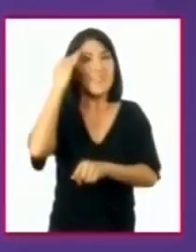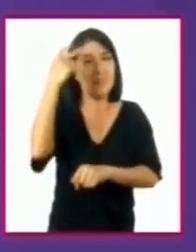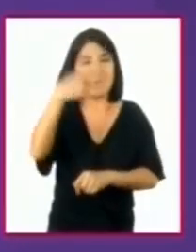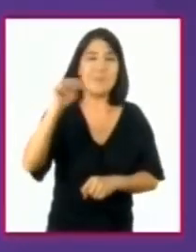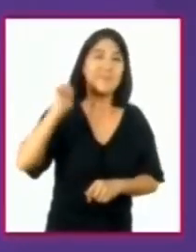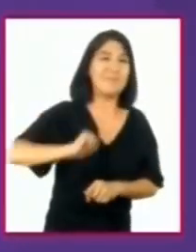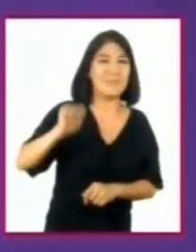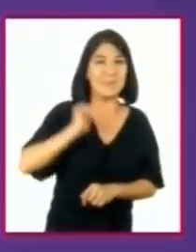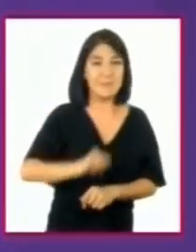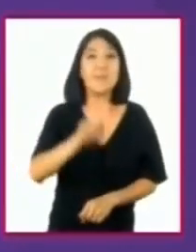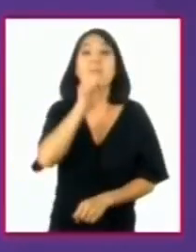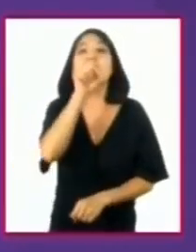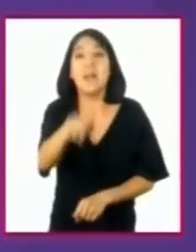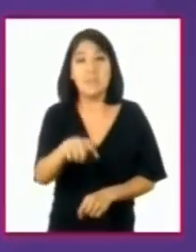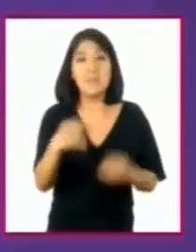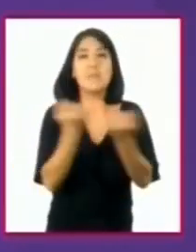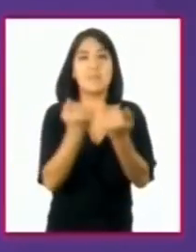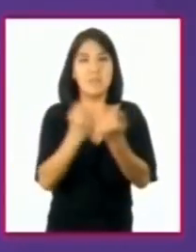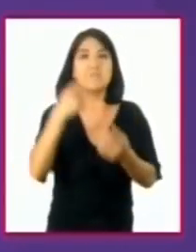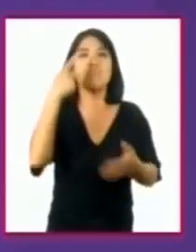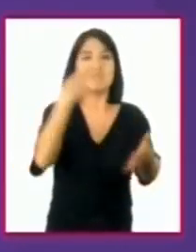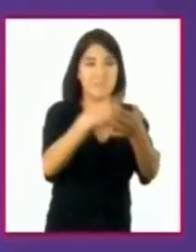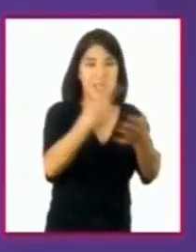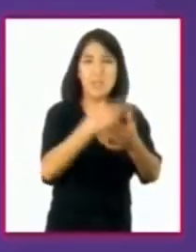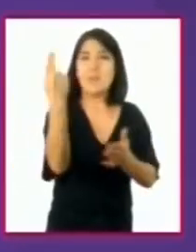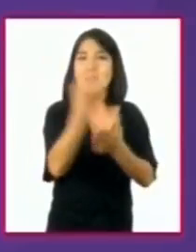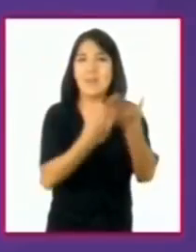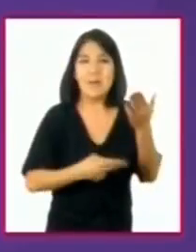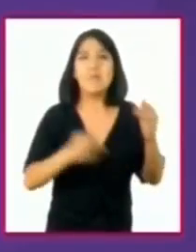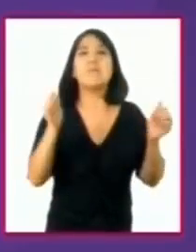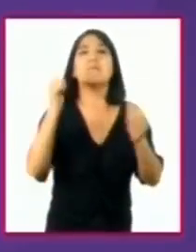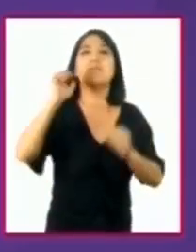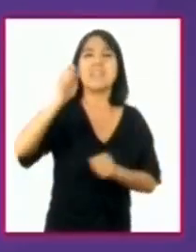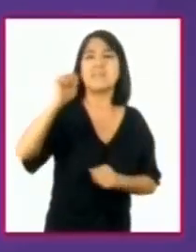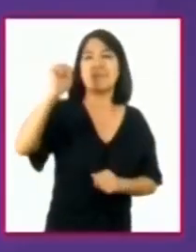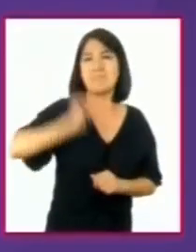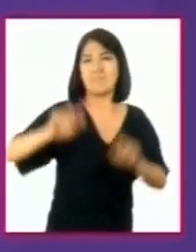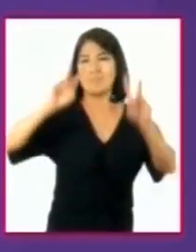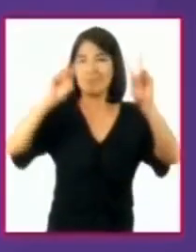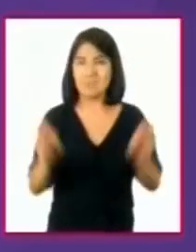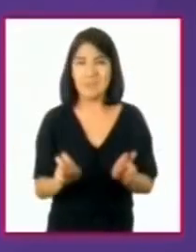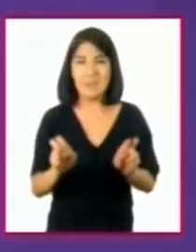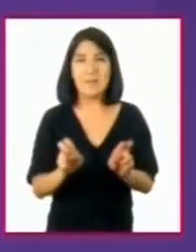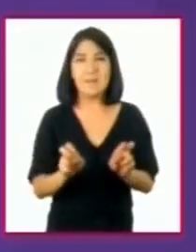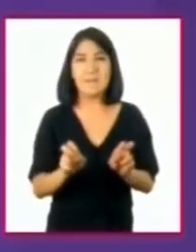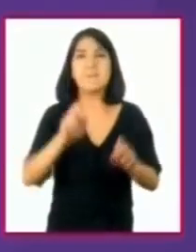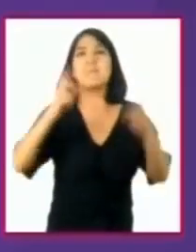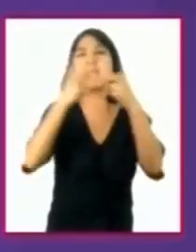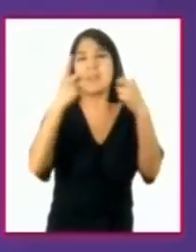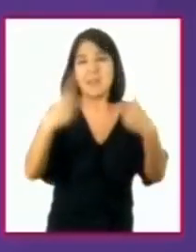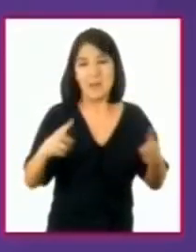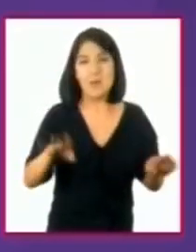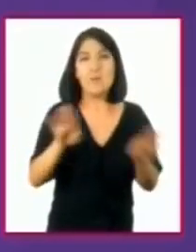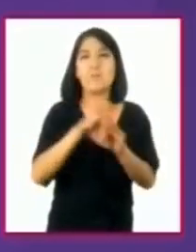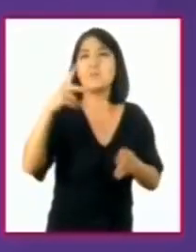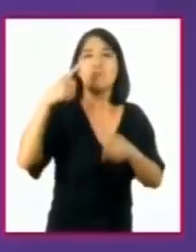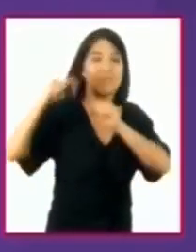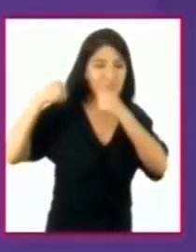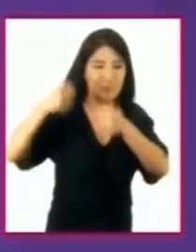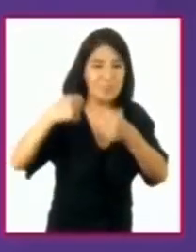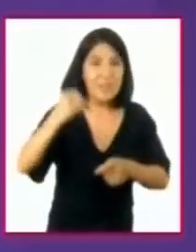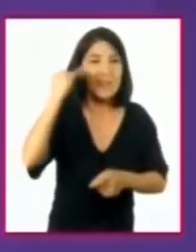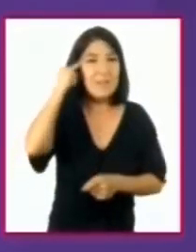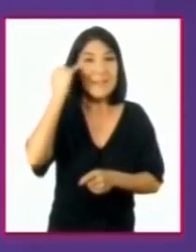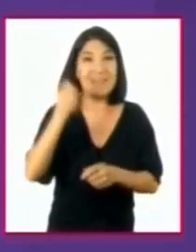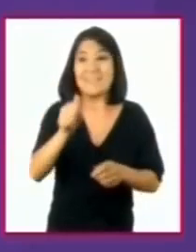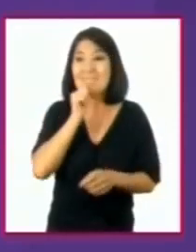En ellos se encuentran plasmados todos los antiguos temas derivados de la tradición indígena, antes de la llegada